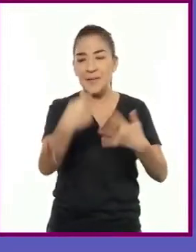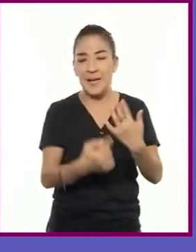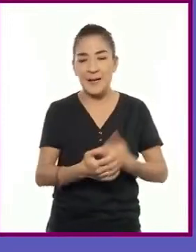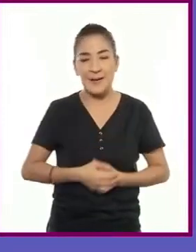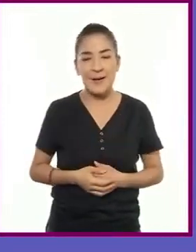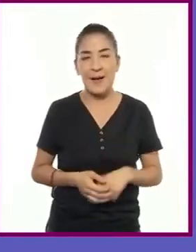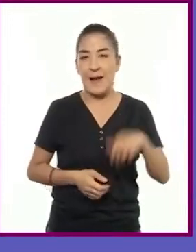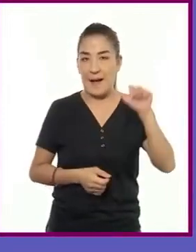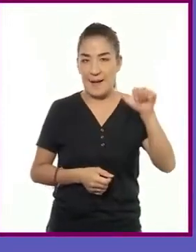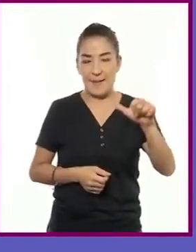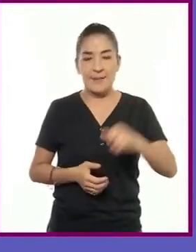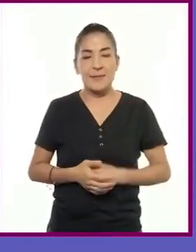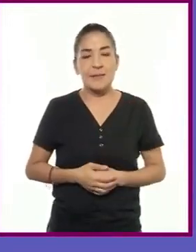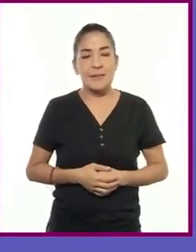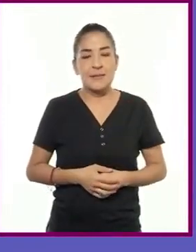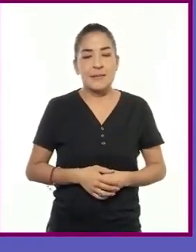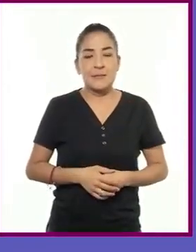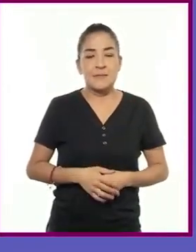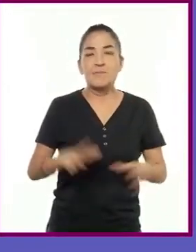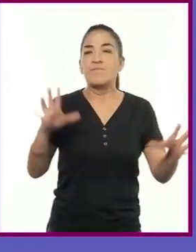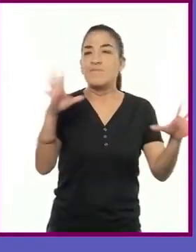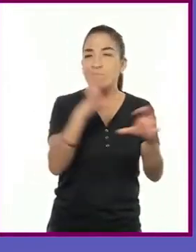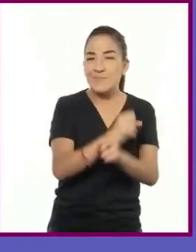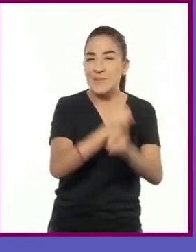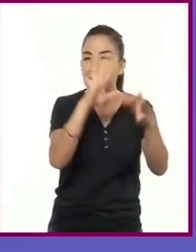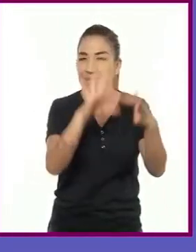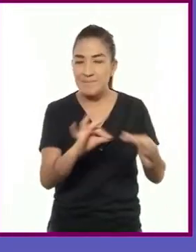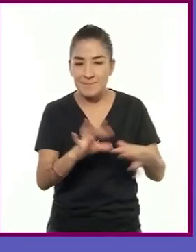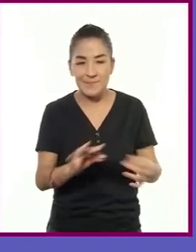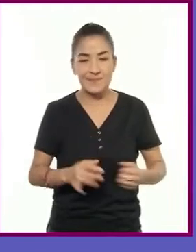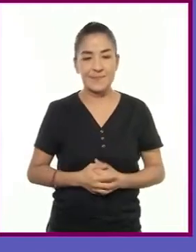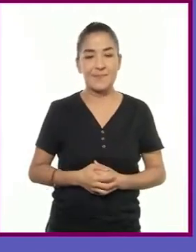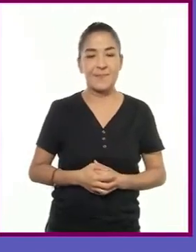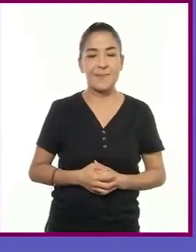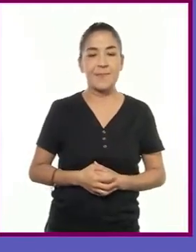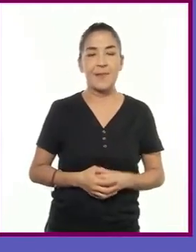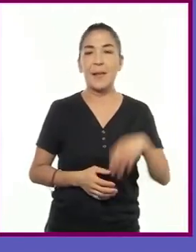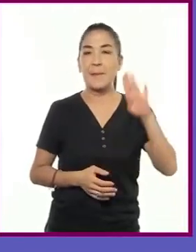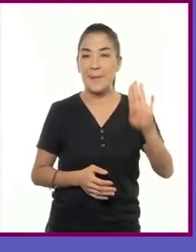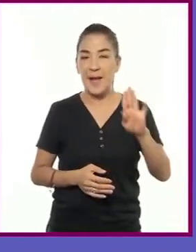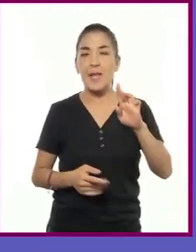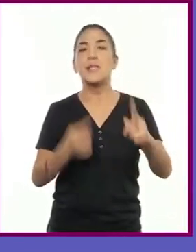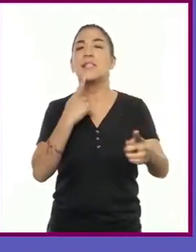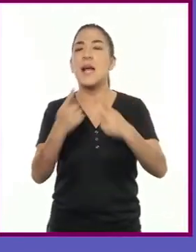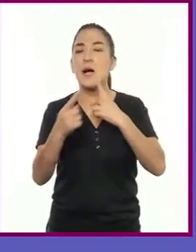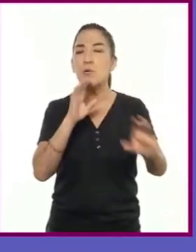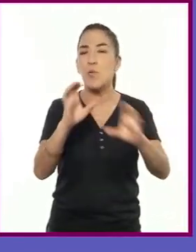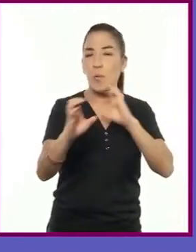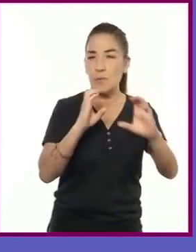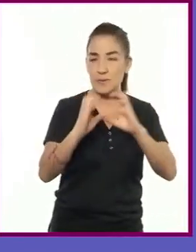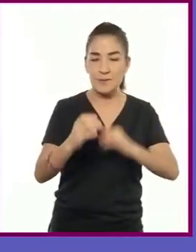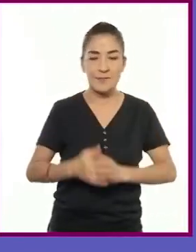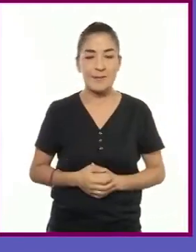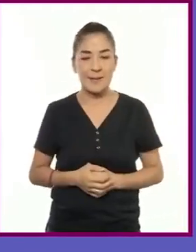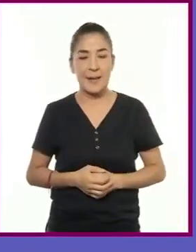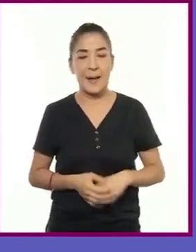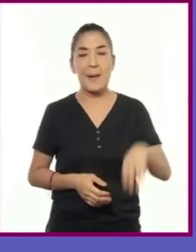A, descriptivo. Inciso B, dialogado. Inciso